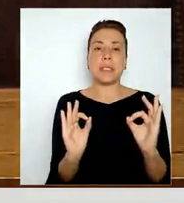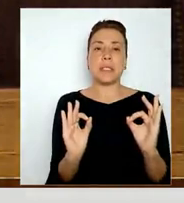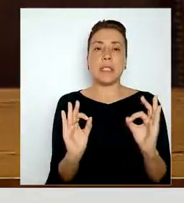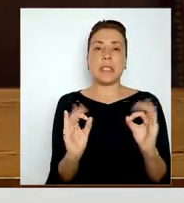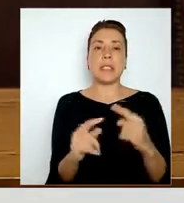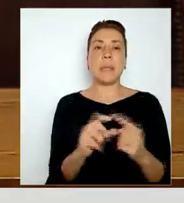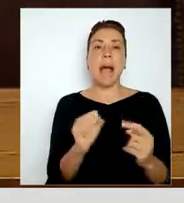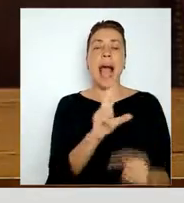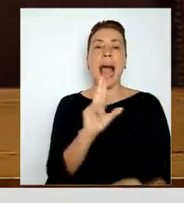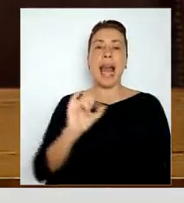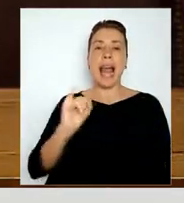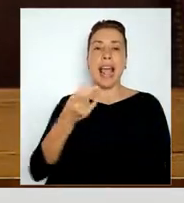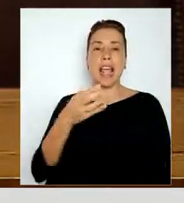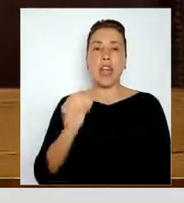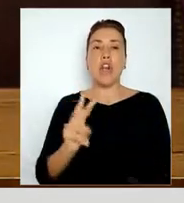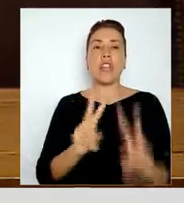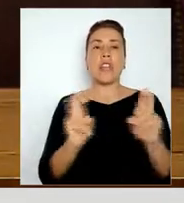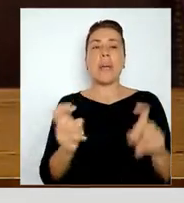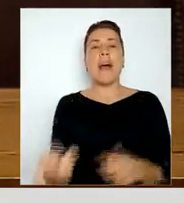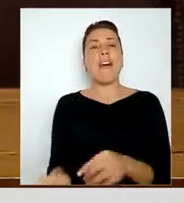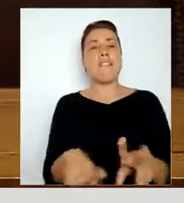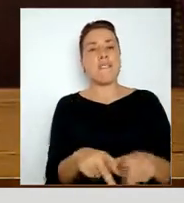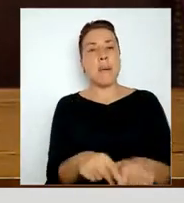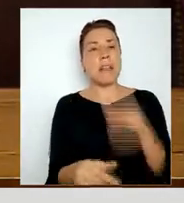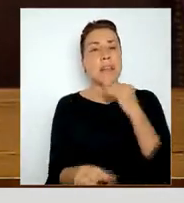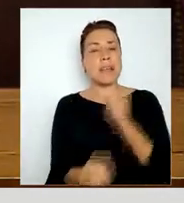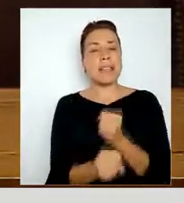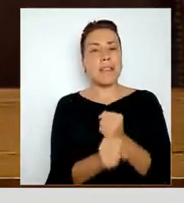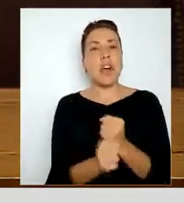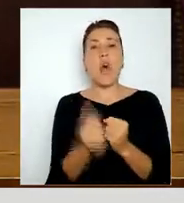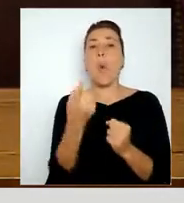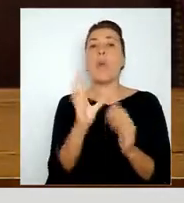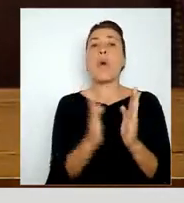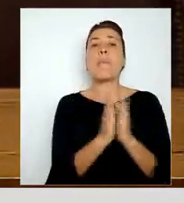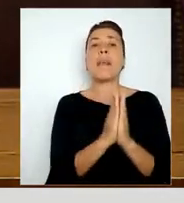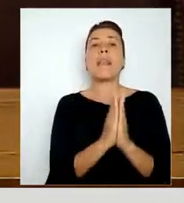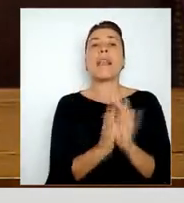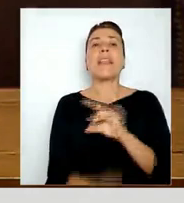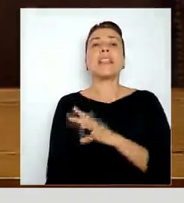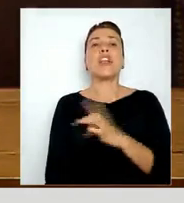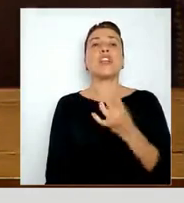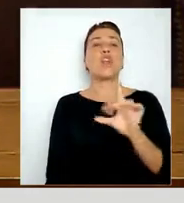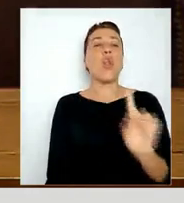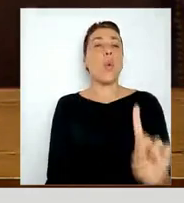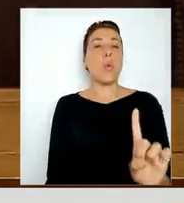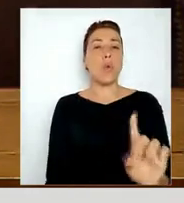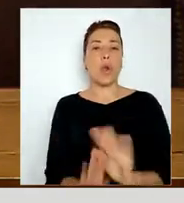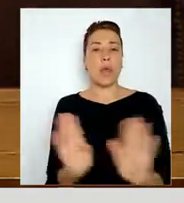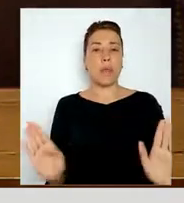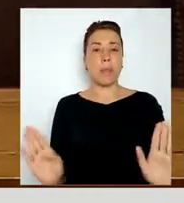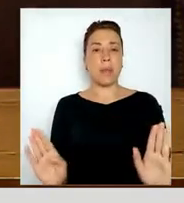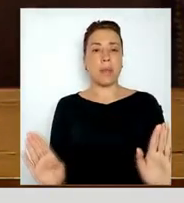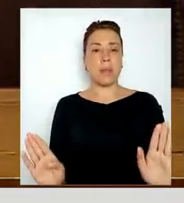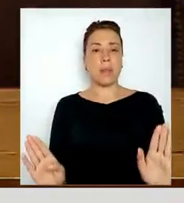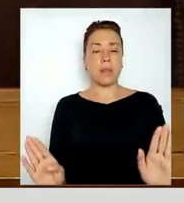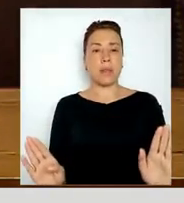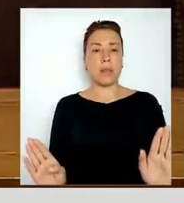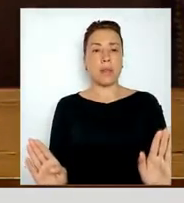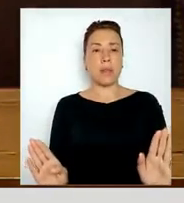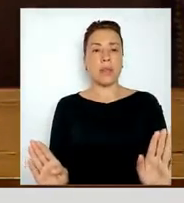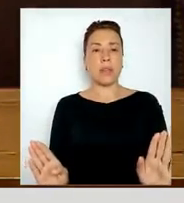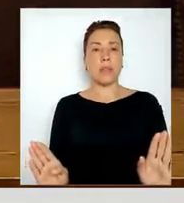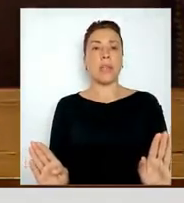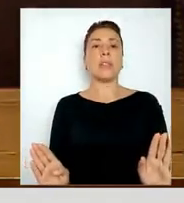a tener que ver con factores familiares y laborales el único perdonazo que ha habido en Chile ha habido solo uno en que se regularizó a todas las personas